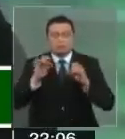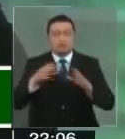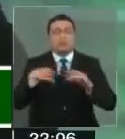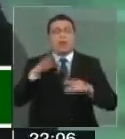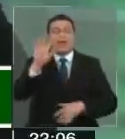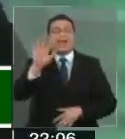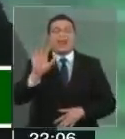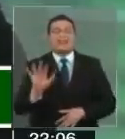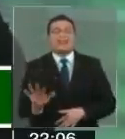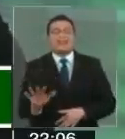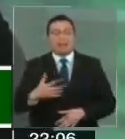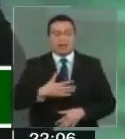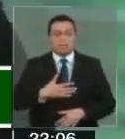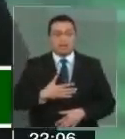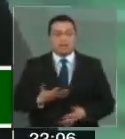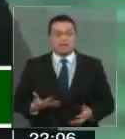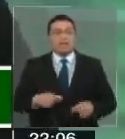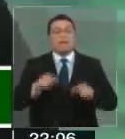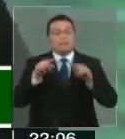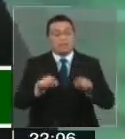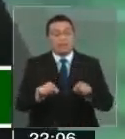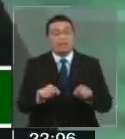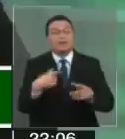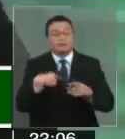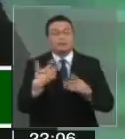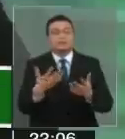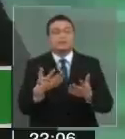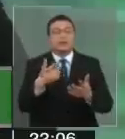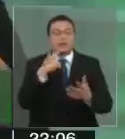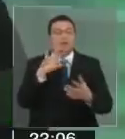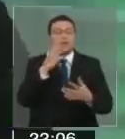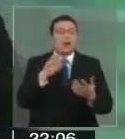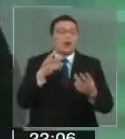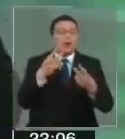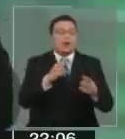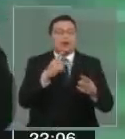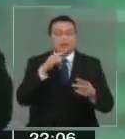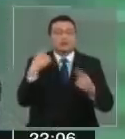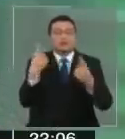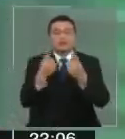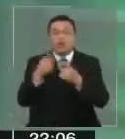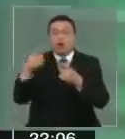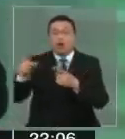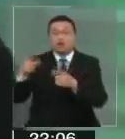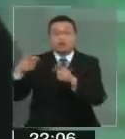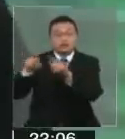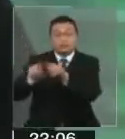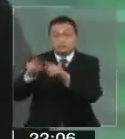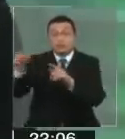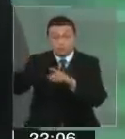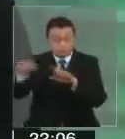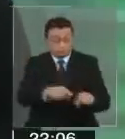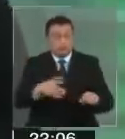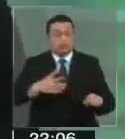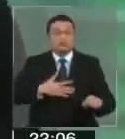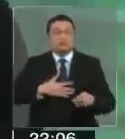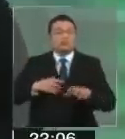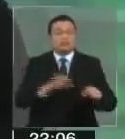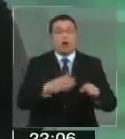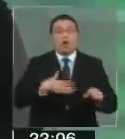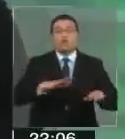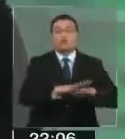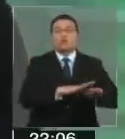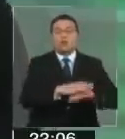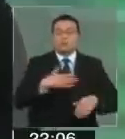característico. Siempre era como a la que le dejaban los niñitos chicos de otras parejas que se queden con la Maluchita. Eso me encantaba,